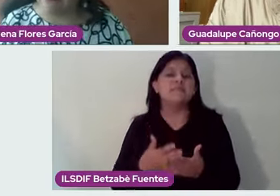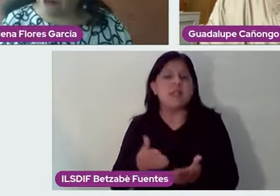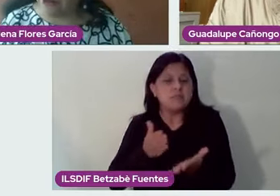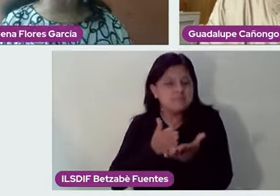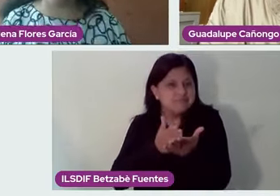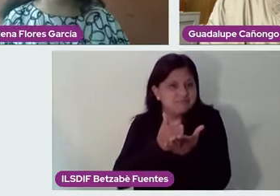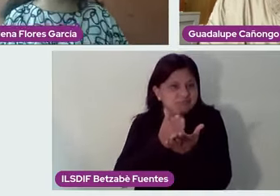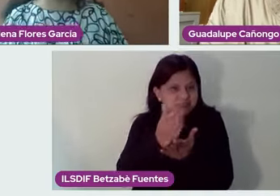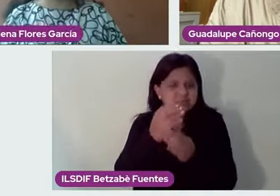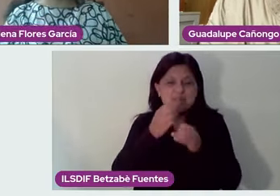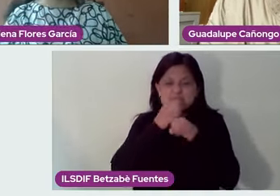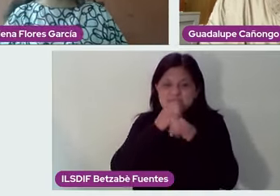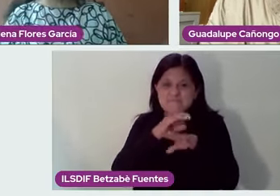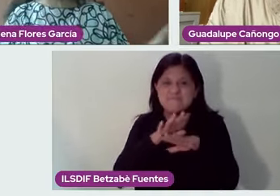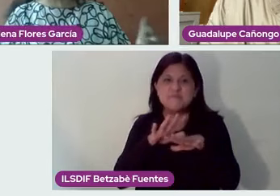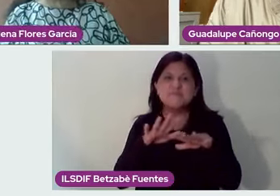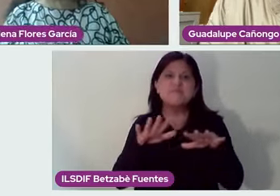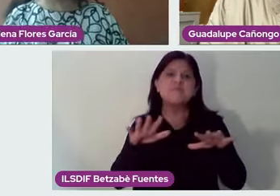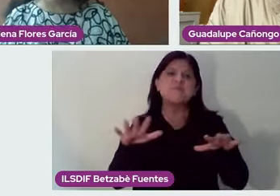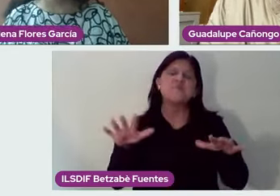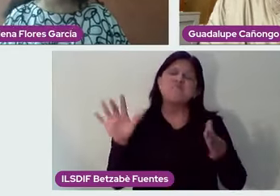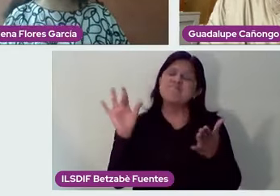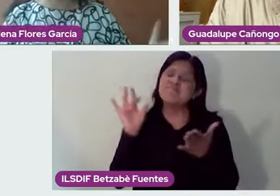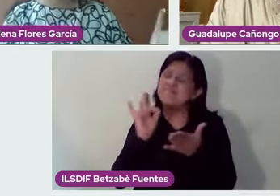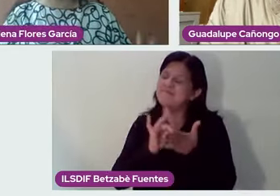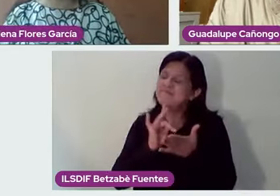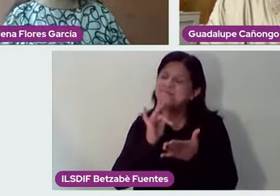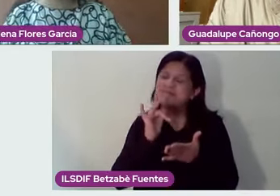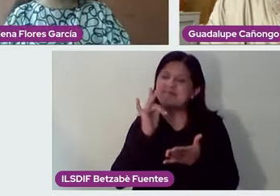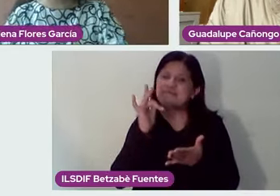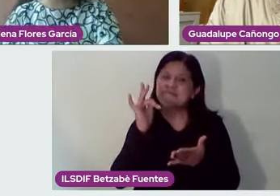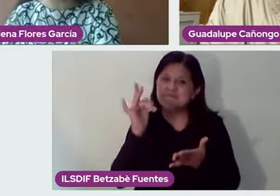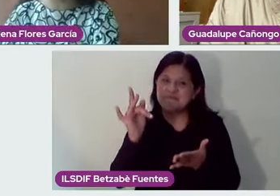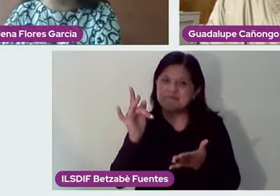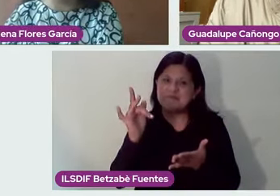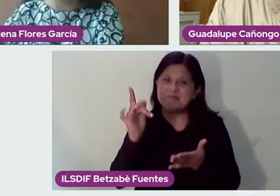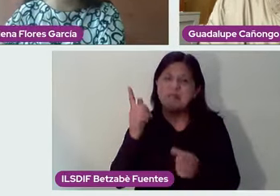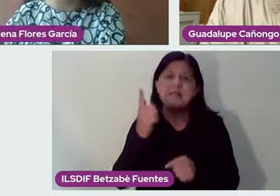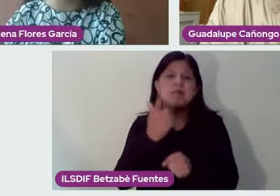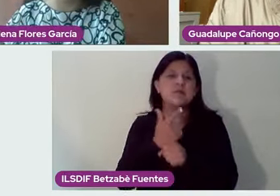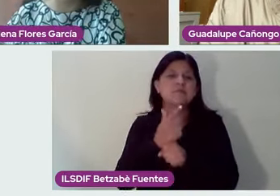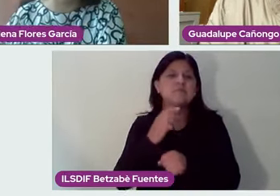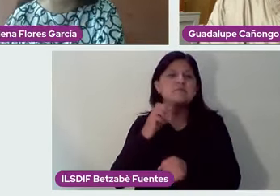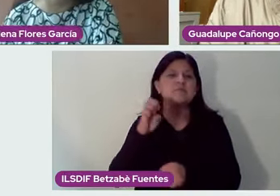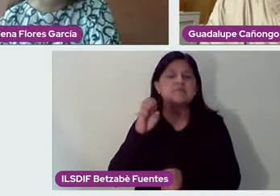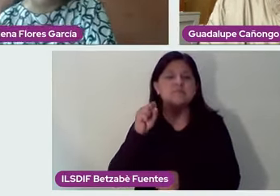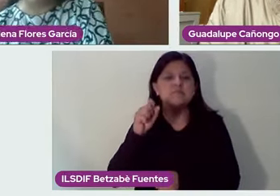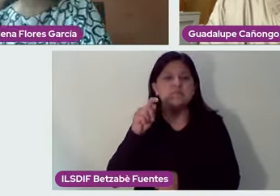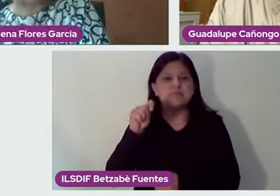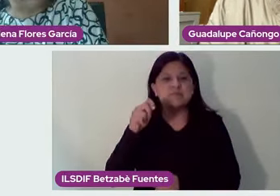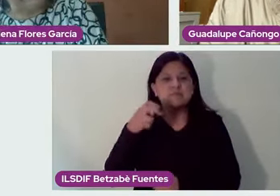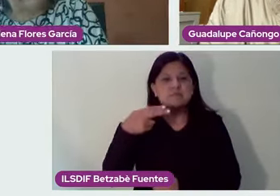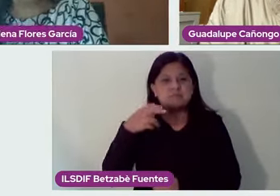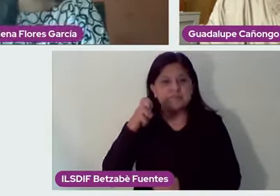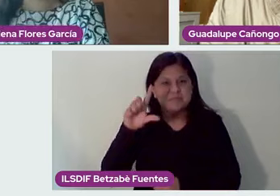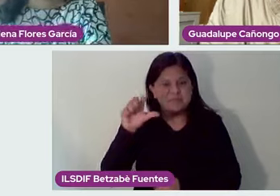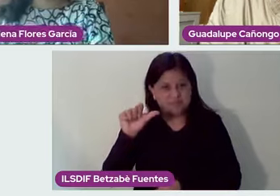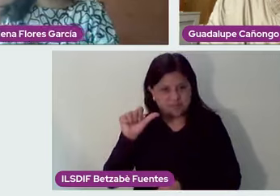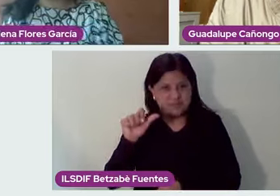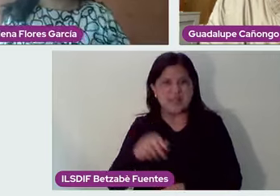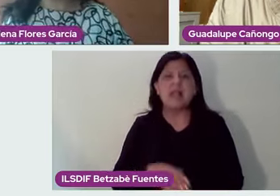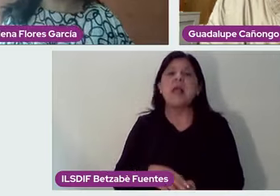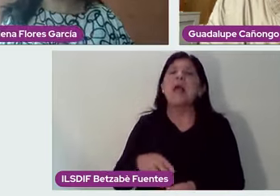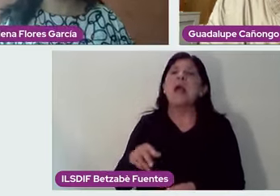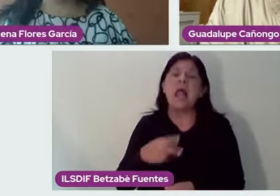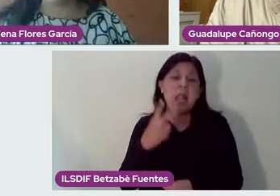la información. Muchísimas gracias a la licenciada Estela de Mian, gracias a las Anitas, que